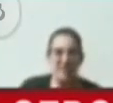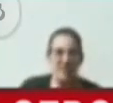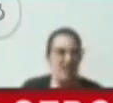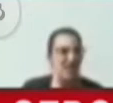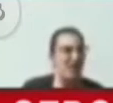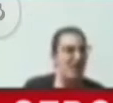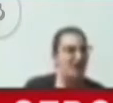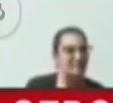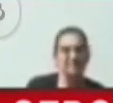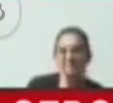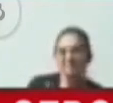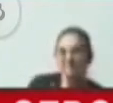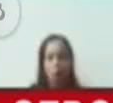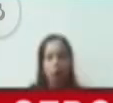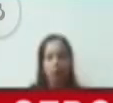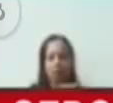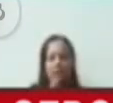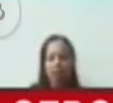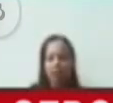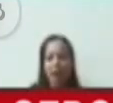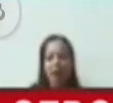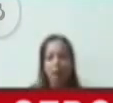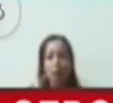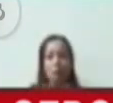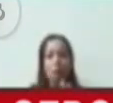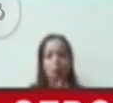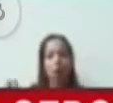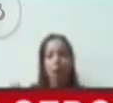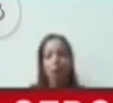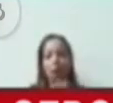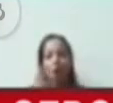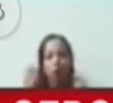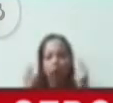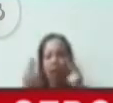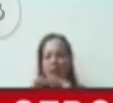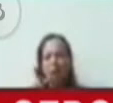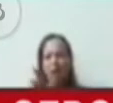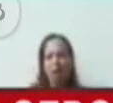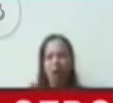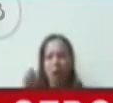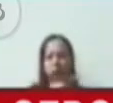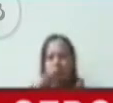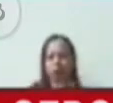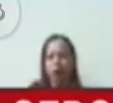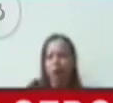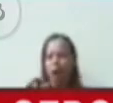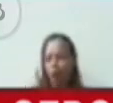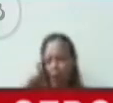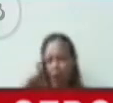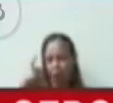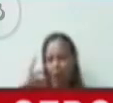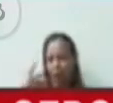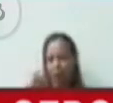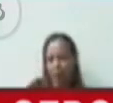no iba en el sentido de la mercantilización. La demostración de que la rebeldía, la mística, la fuerza de las convicciones, la fuerza de la